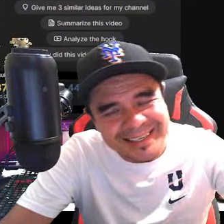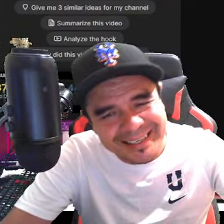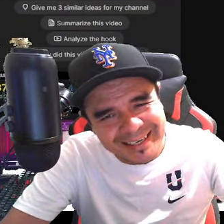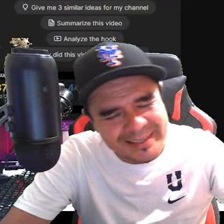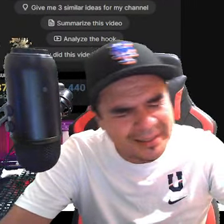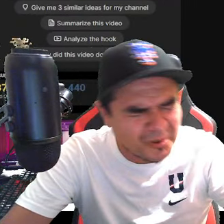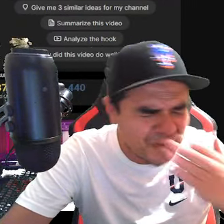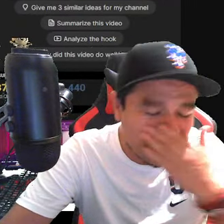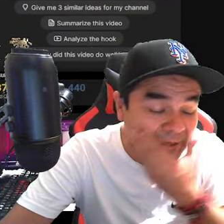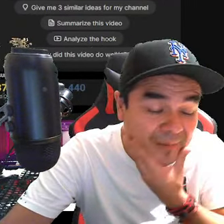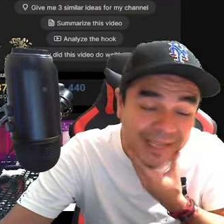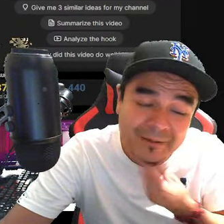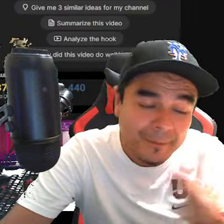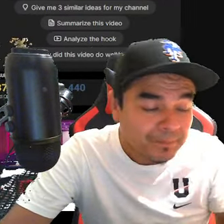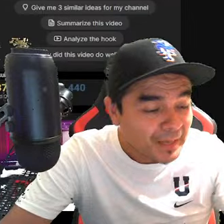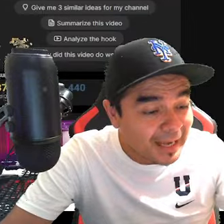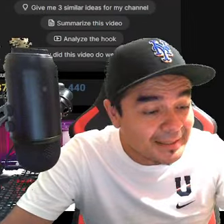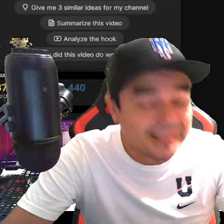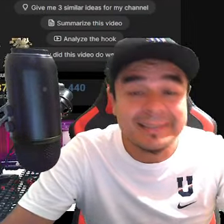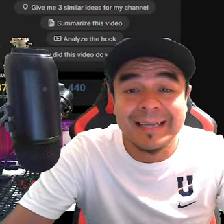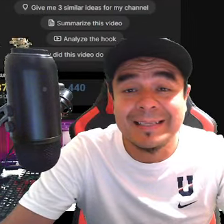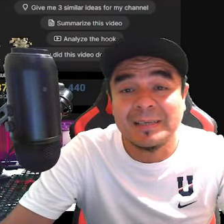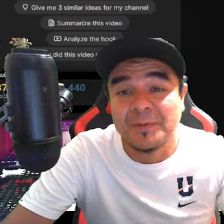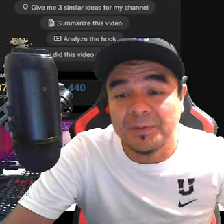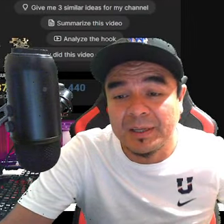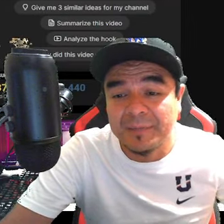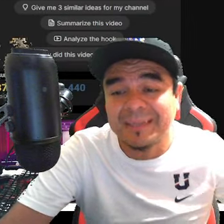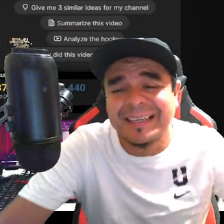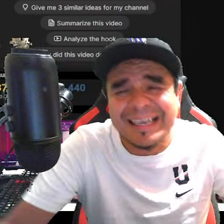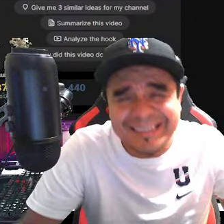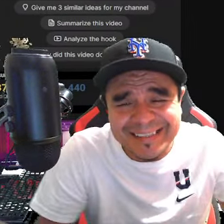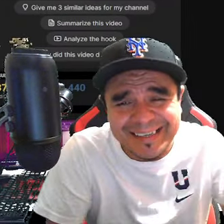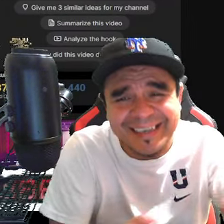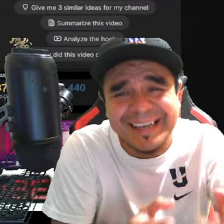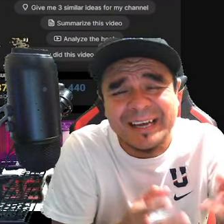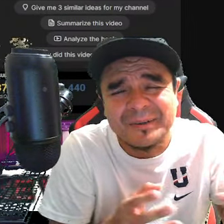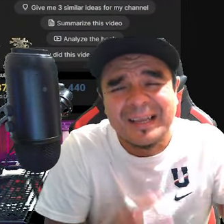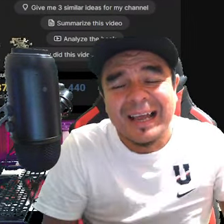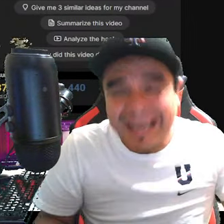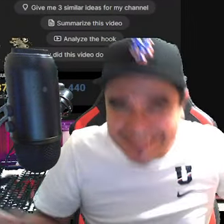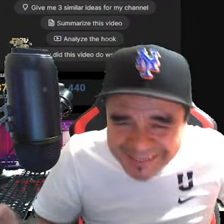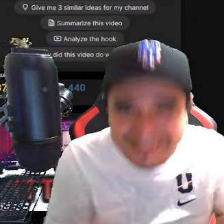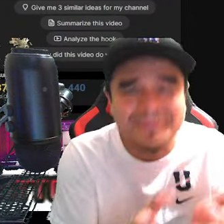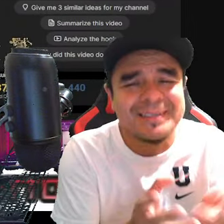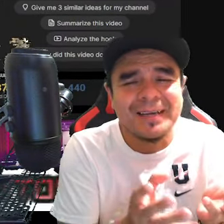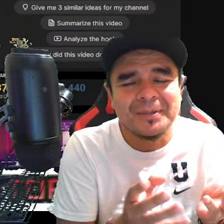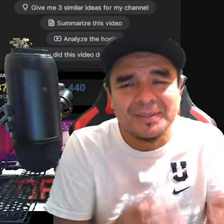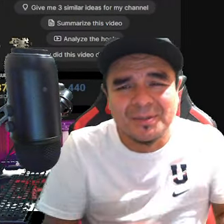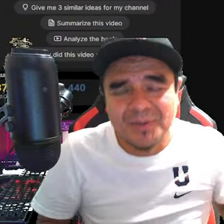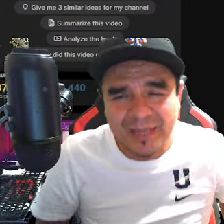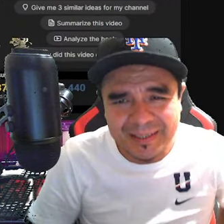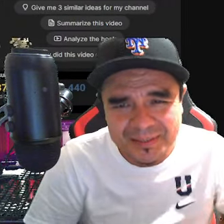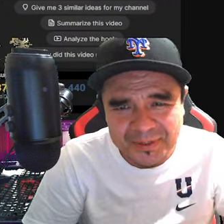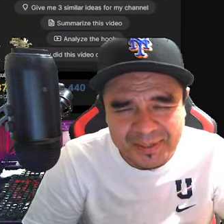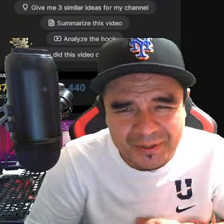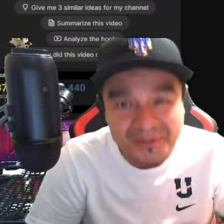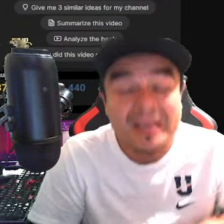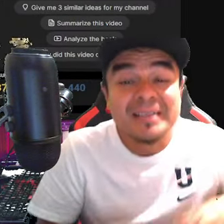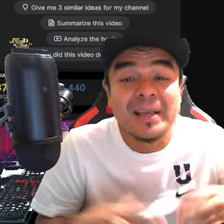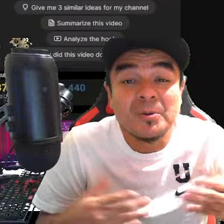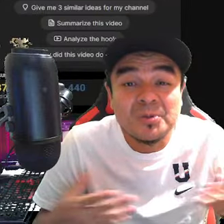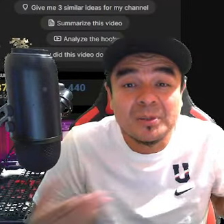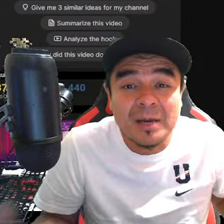que ni siquiera les incumbe, pero bueno, así están, desafortunadamente, así se crearon, así se viciaron estos organismos,